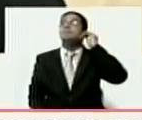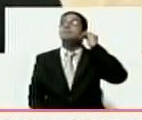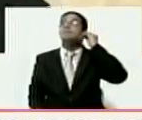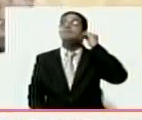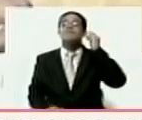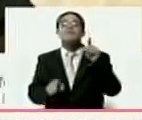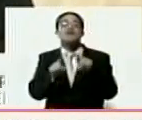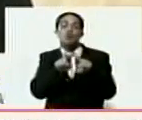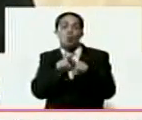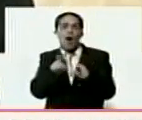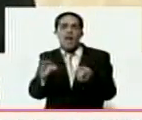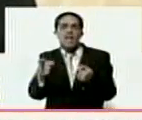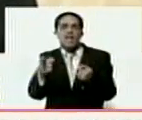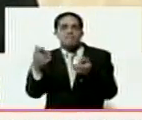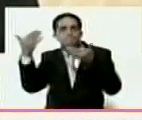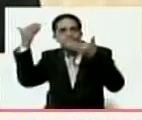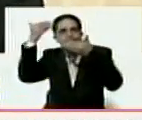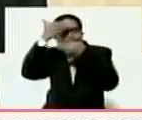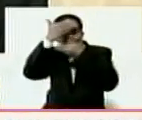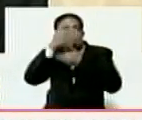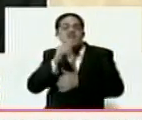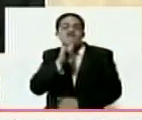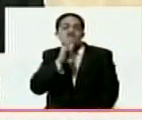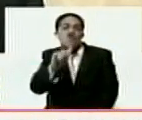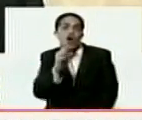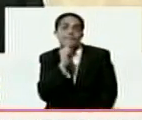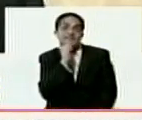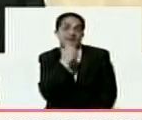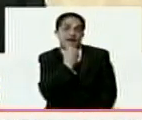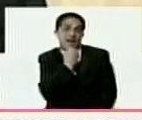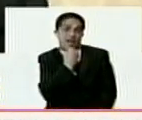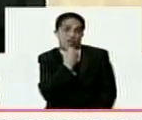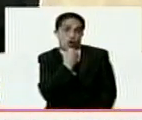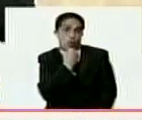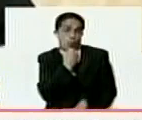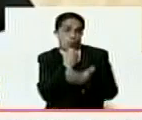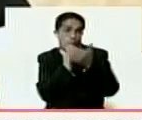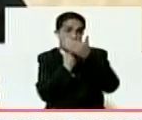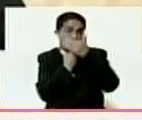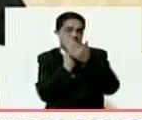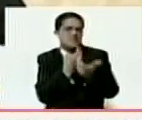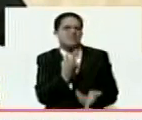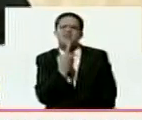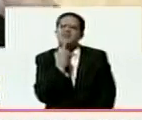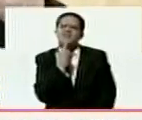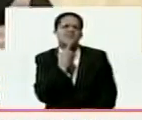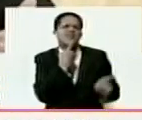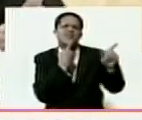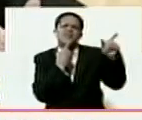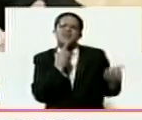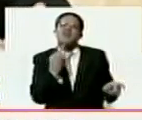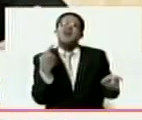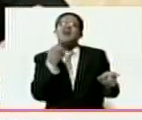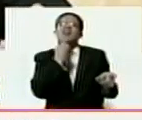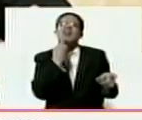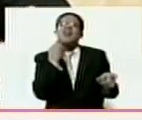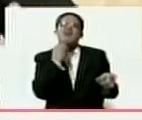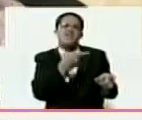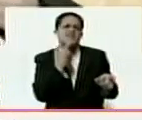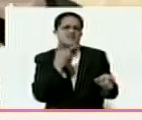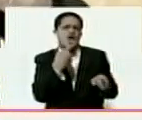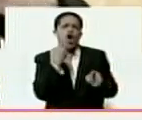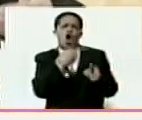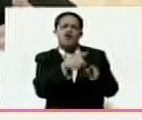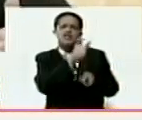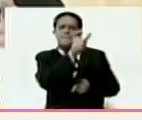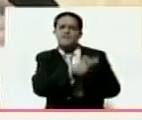voceros enmascarados que llaman, entonces... ¿Y qué dice él sobre un señor autorizado?